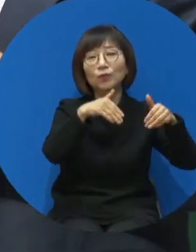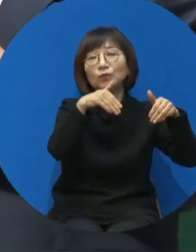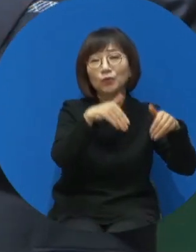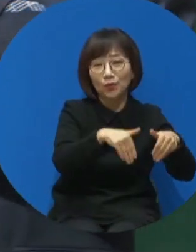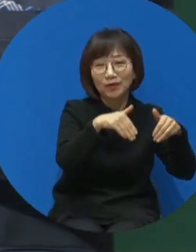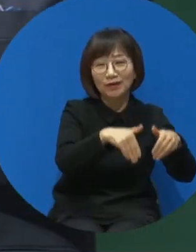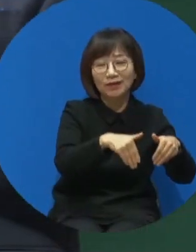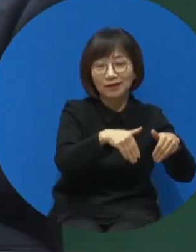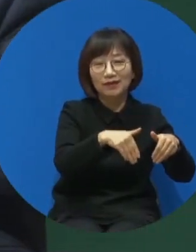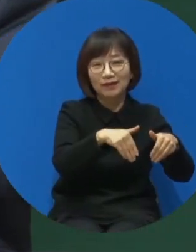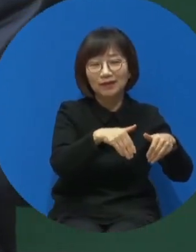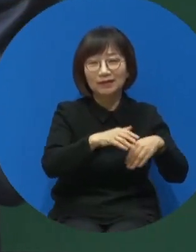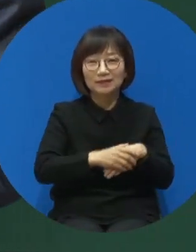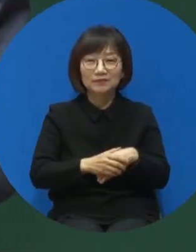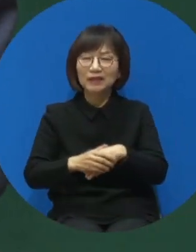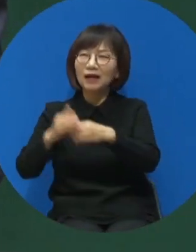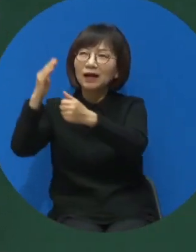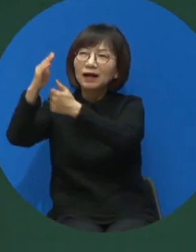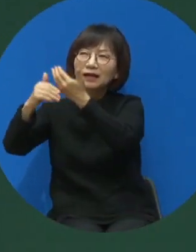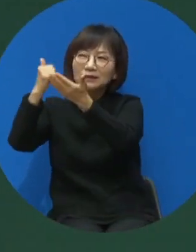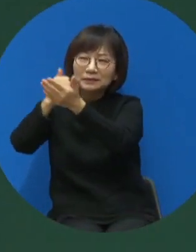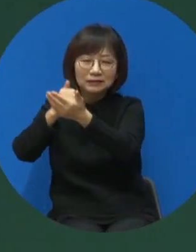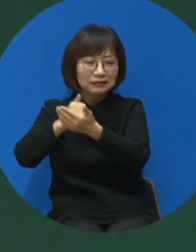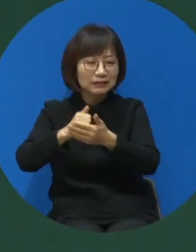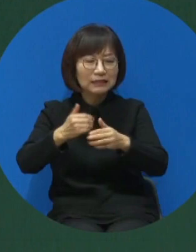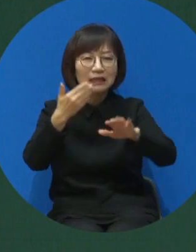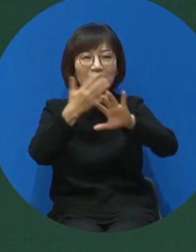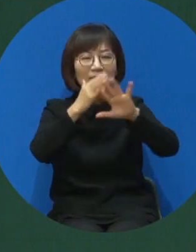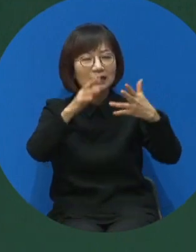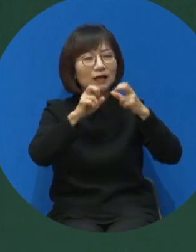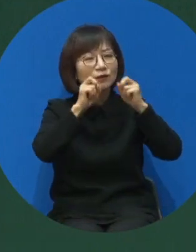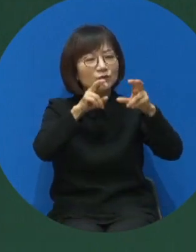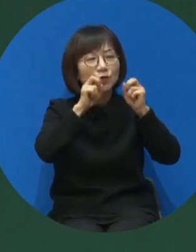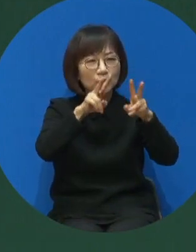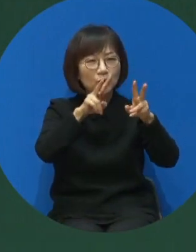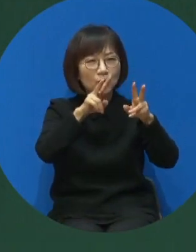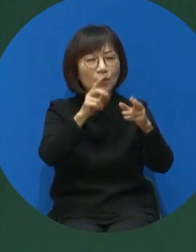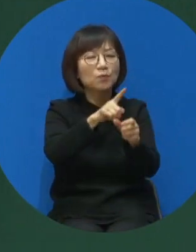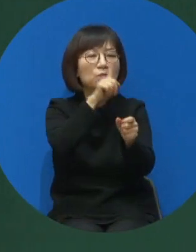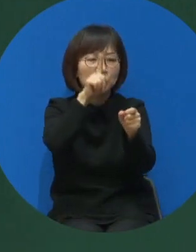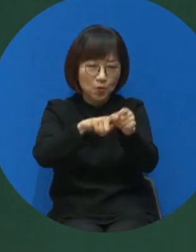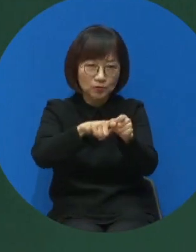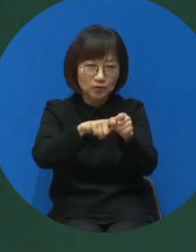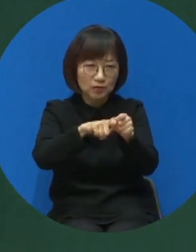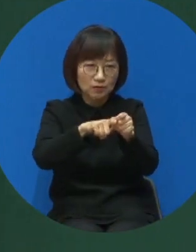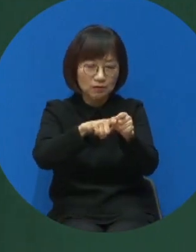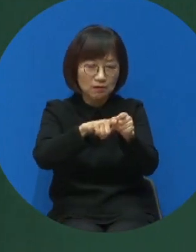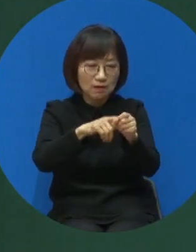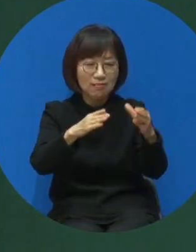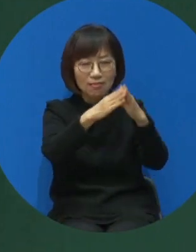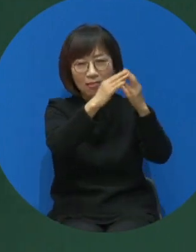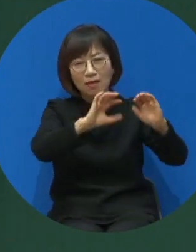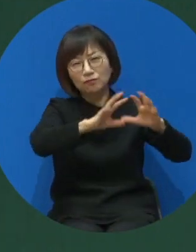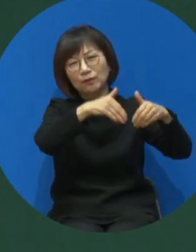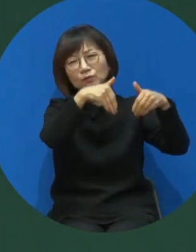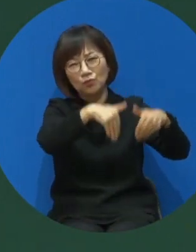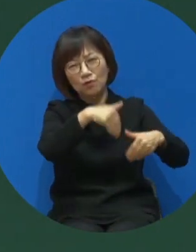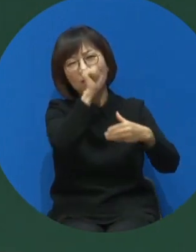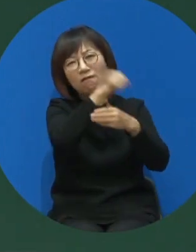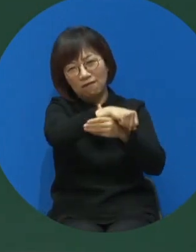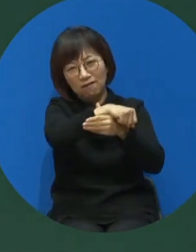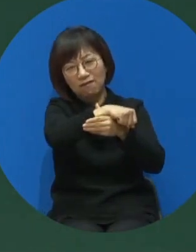en mí son de oro poniéndome está mal entienden esto porque dios en realidad los envió como misioneros honor